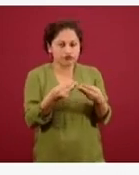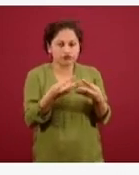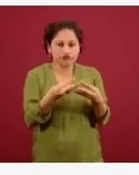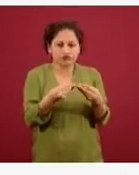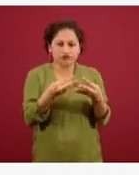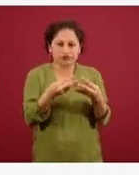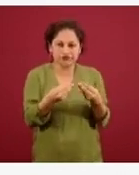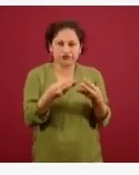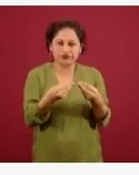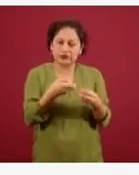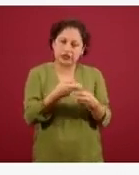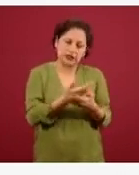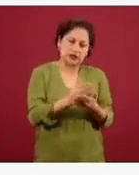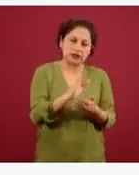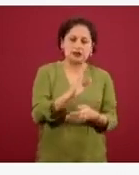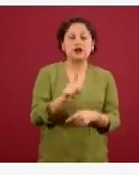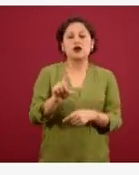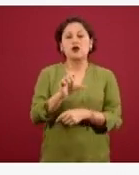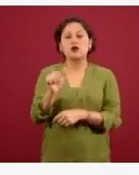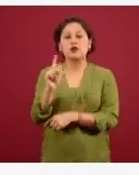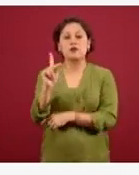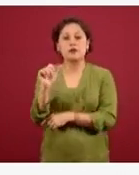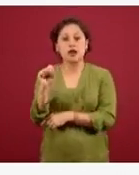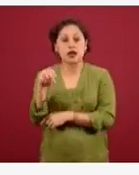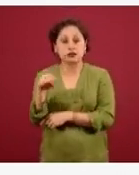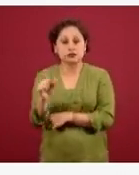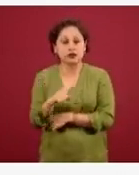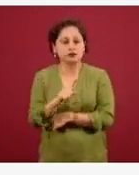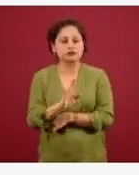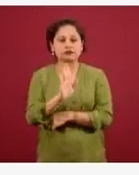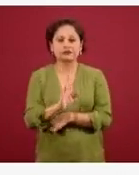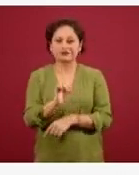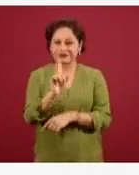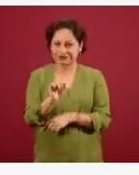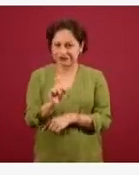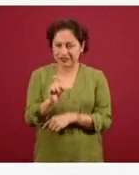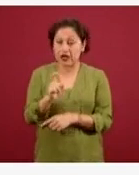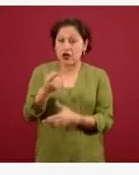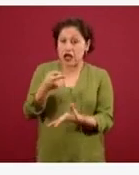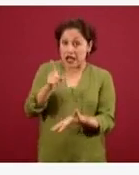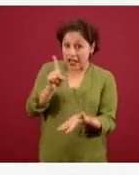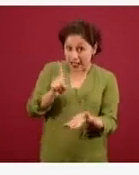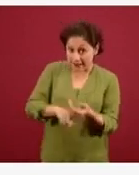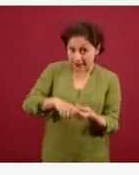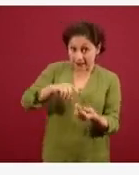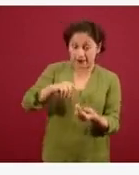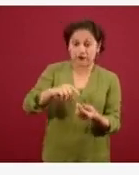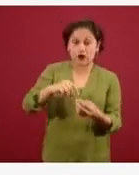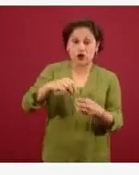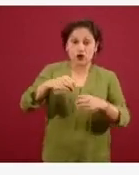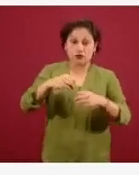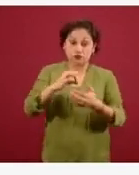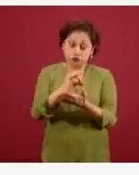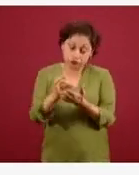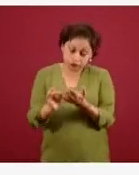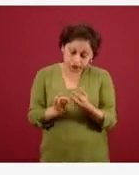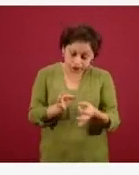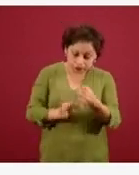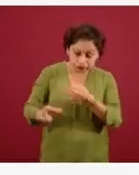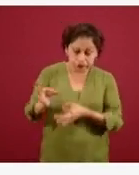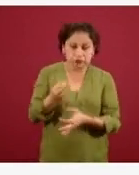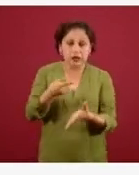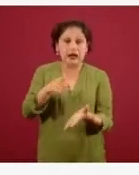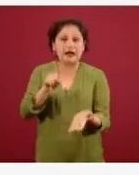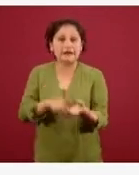líquida. Y esa parte líquida contiene muchos elementos. Dentro de esos elementos que contiene anticuerpos. Y